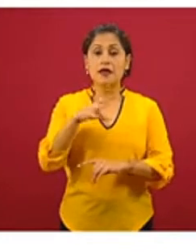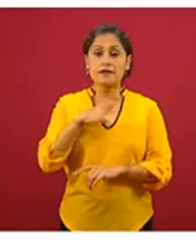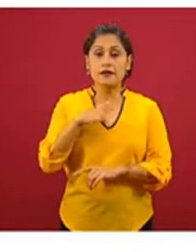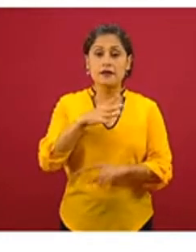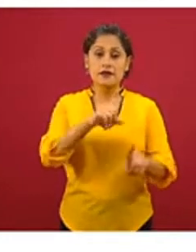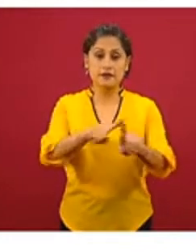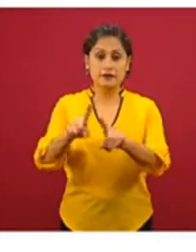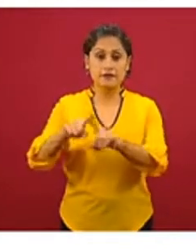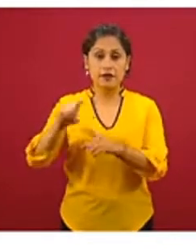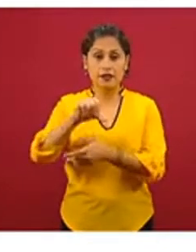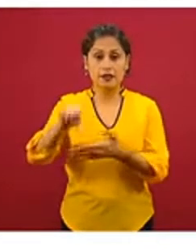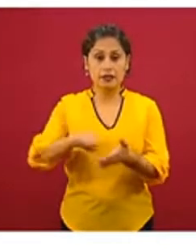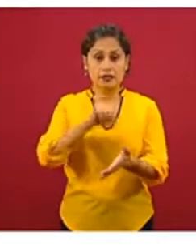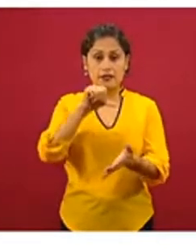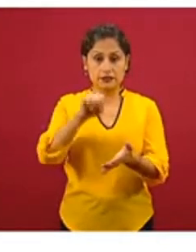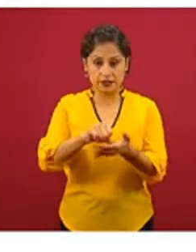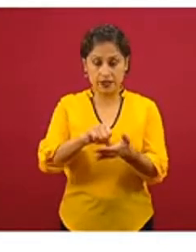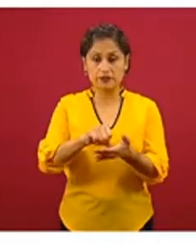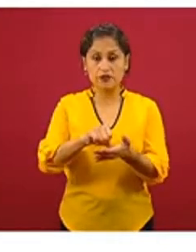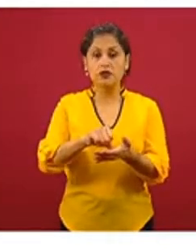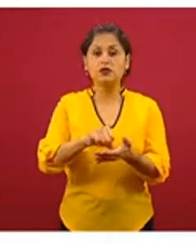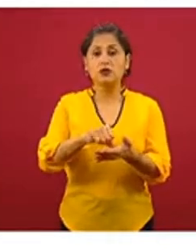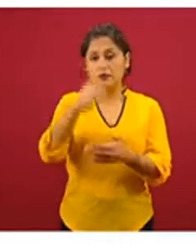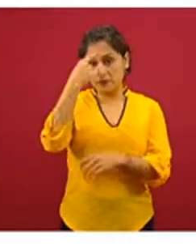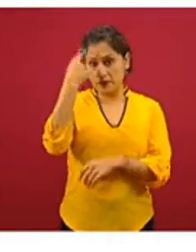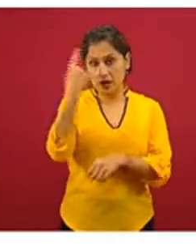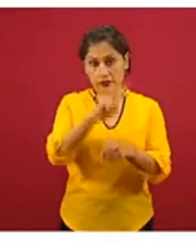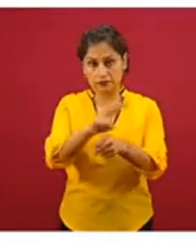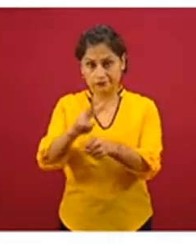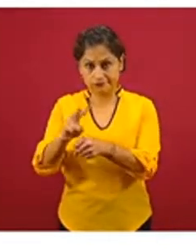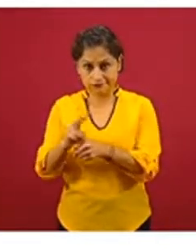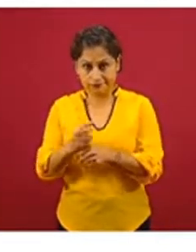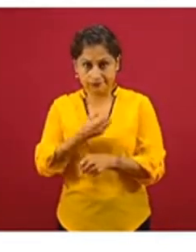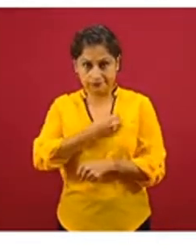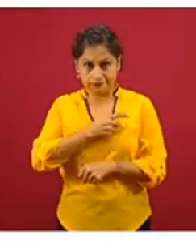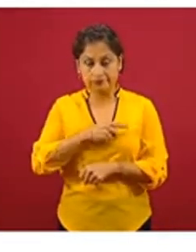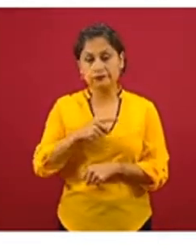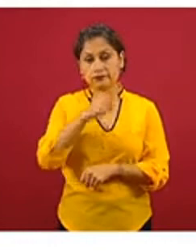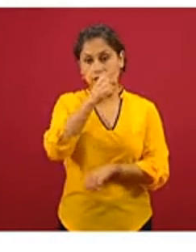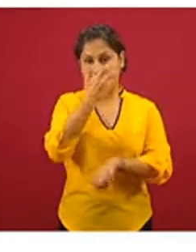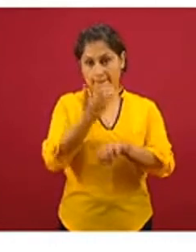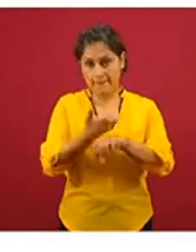de los Estados Unidos. ¿Sí? Sería el informe hasta este momento.